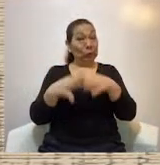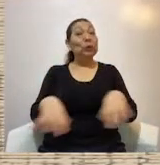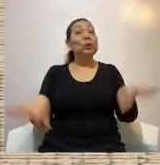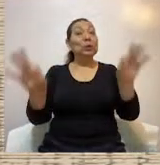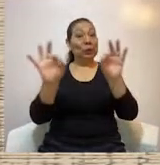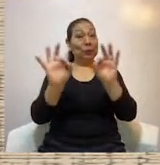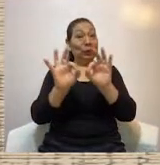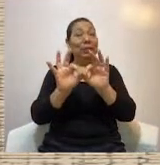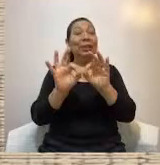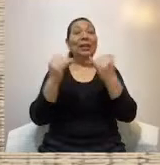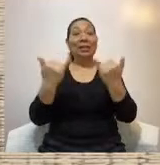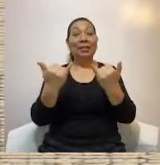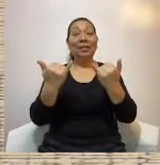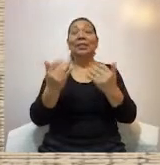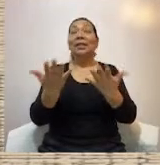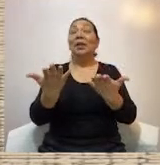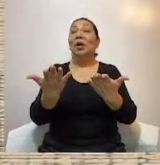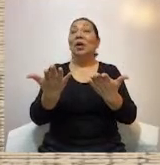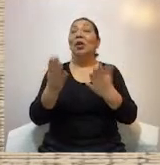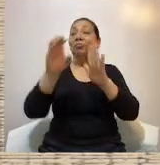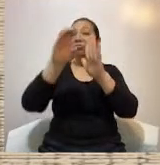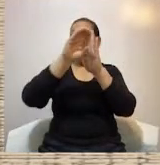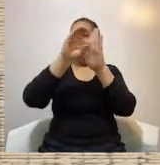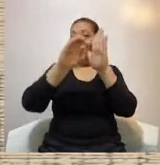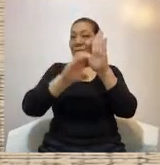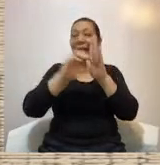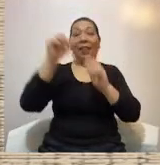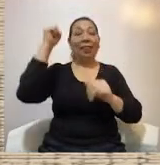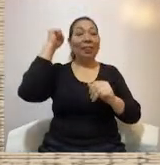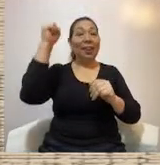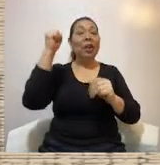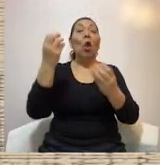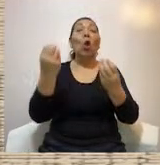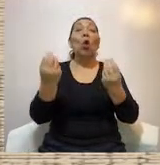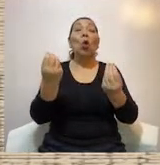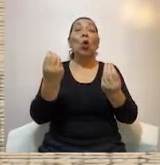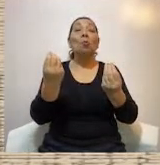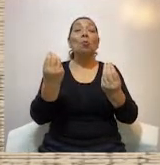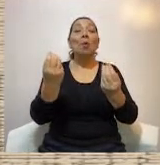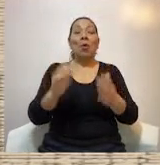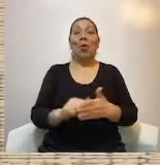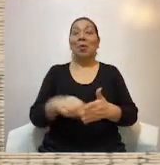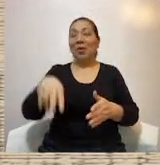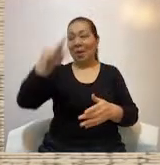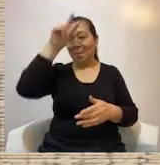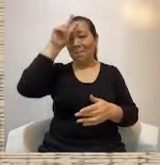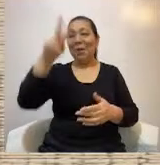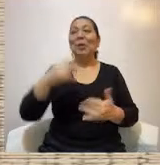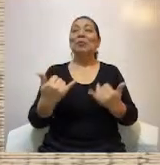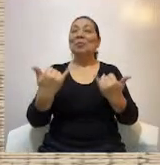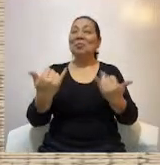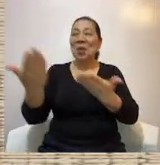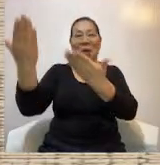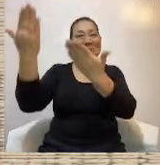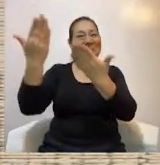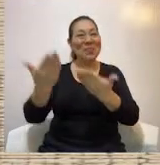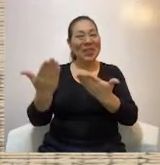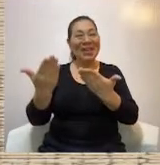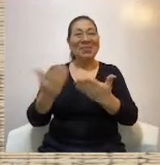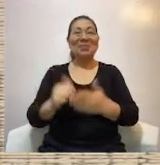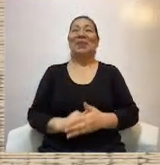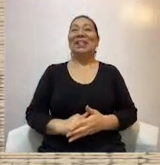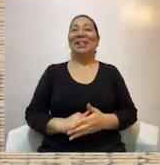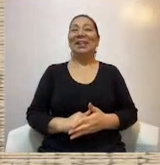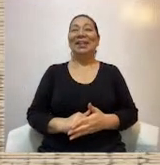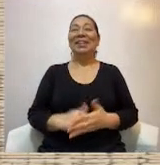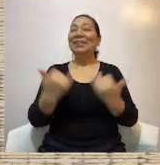absoluta relevancia en el marco del Estado constitucional de derecho como es el Estado peruano.